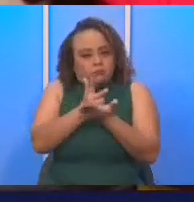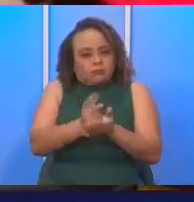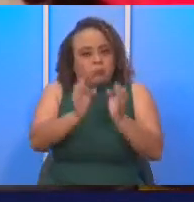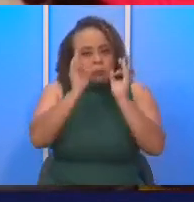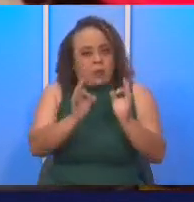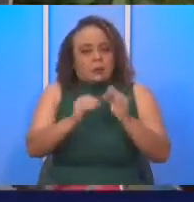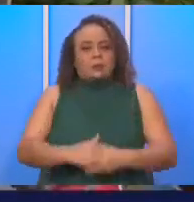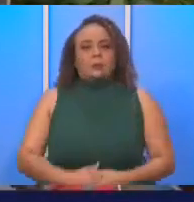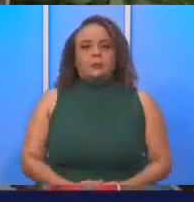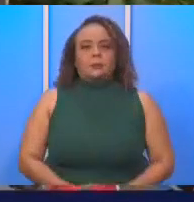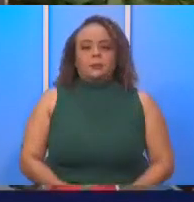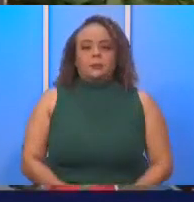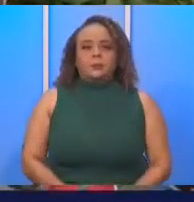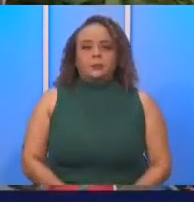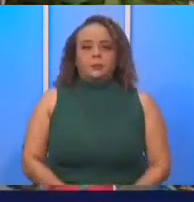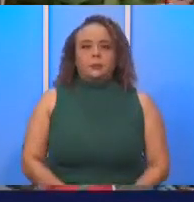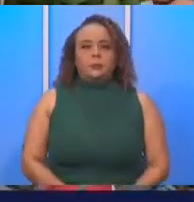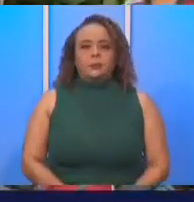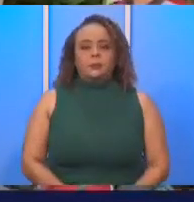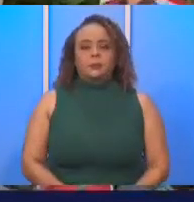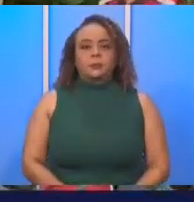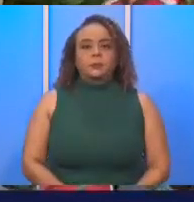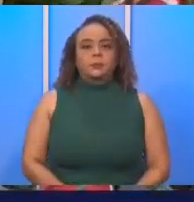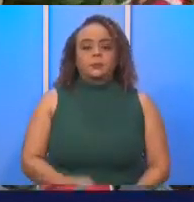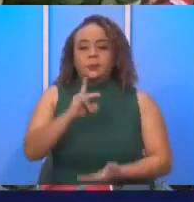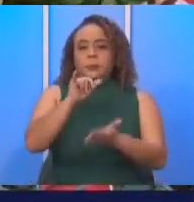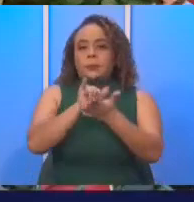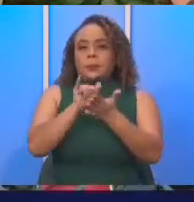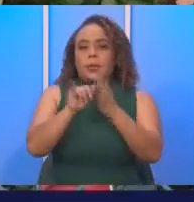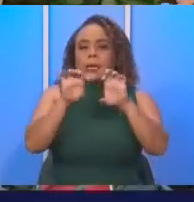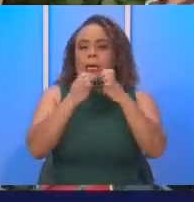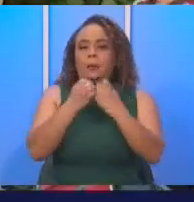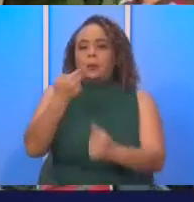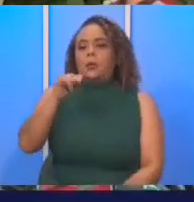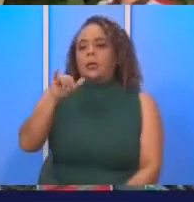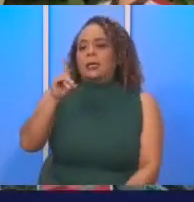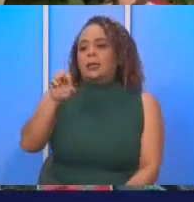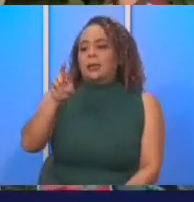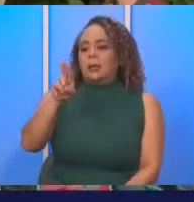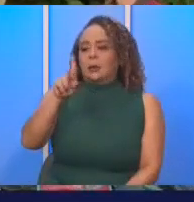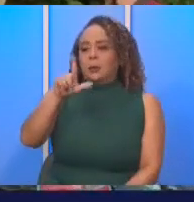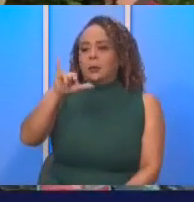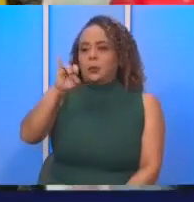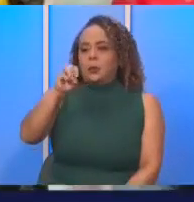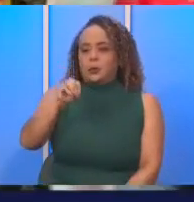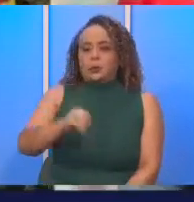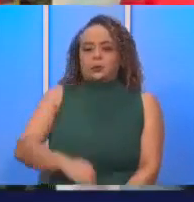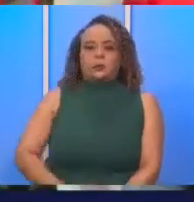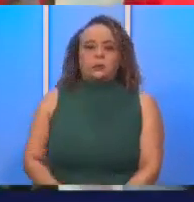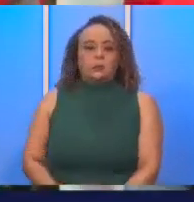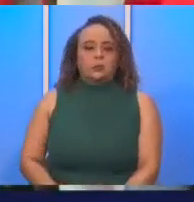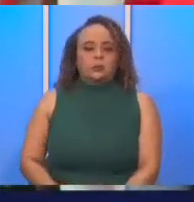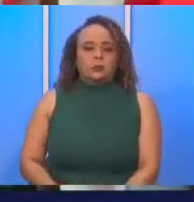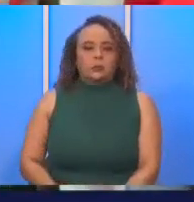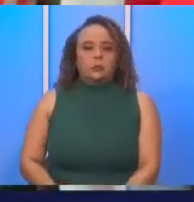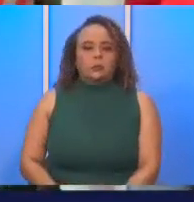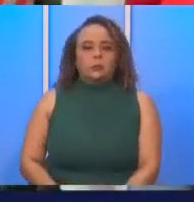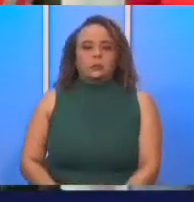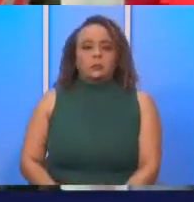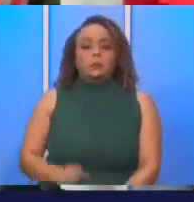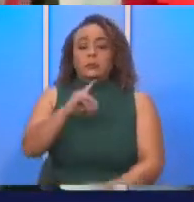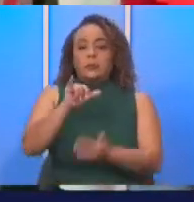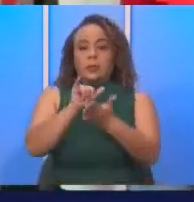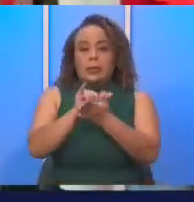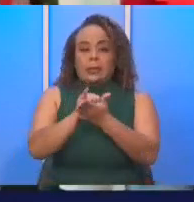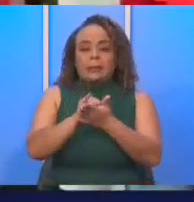equipo pesado. ¿Qué se utiliza? Bueno, utilizamos mucho el equipo hidráulico, son equipos robustos que tienen muchas